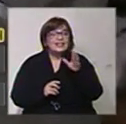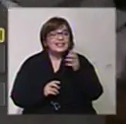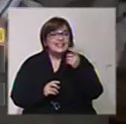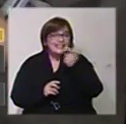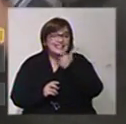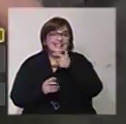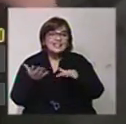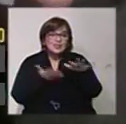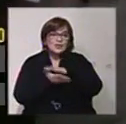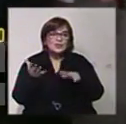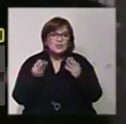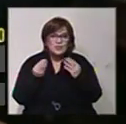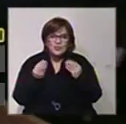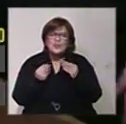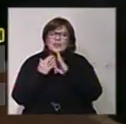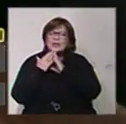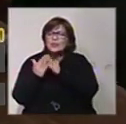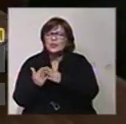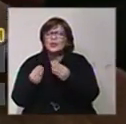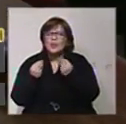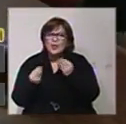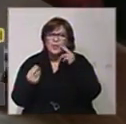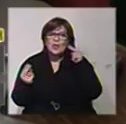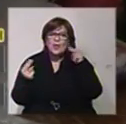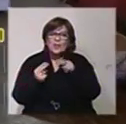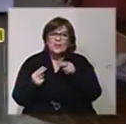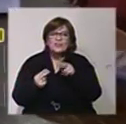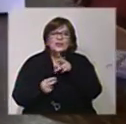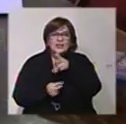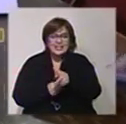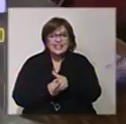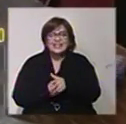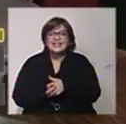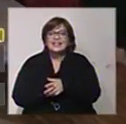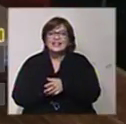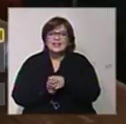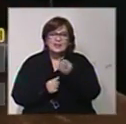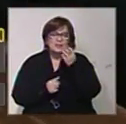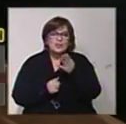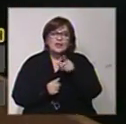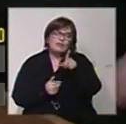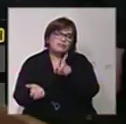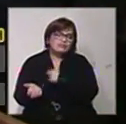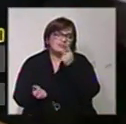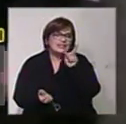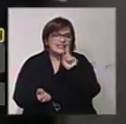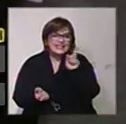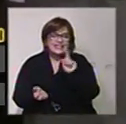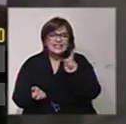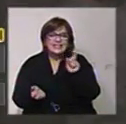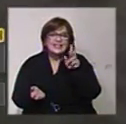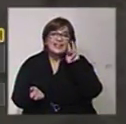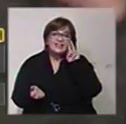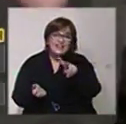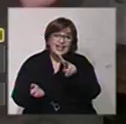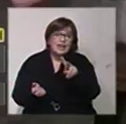esta situación. Y me pregunto, ¿cómo habrá sido verse? Porque vos en realidad, supongo yo, que no tenés la costumbre de verte,